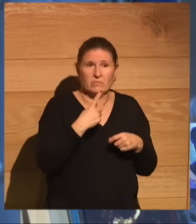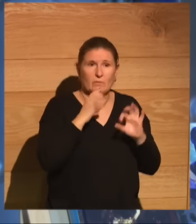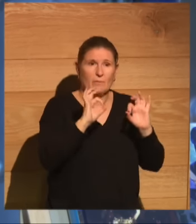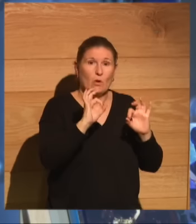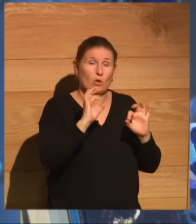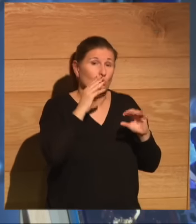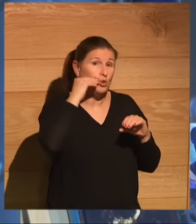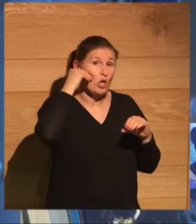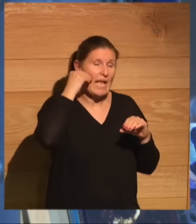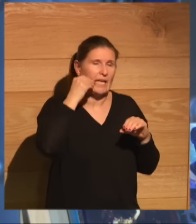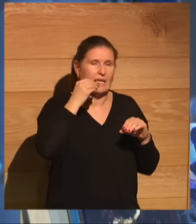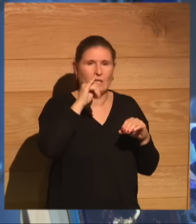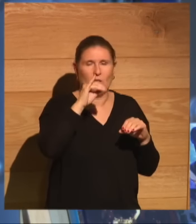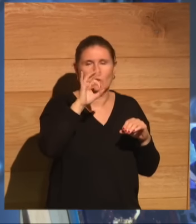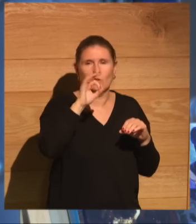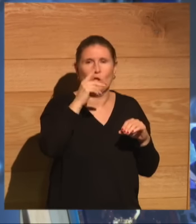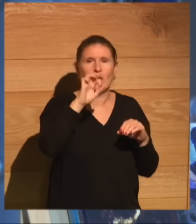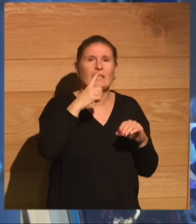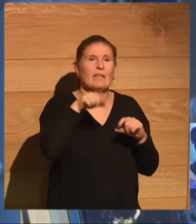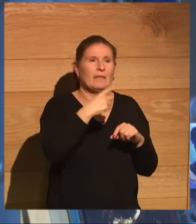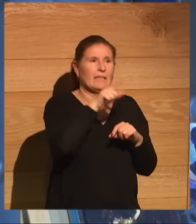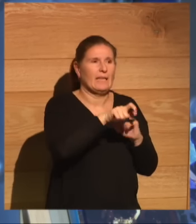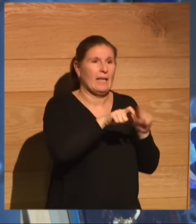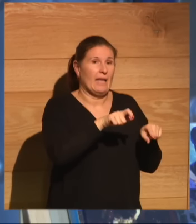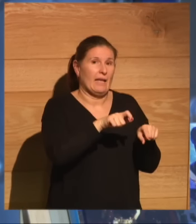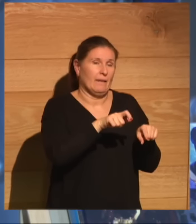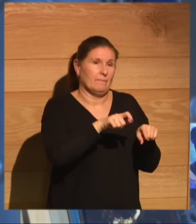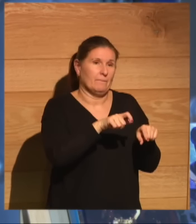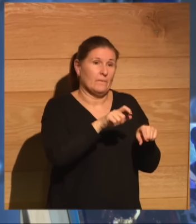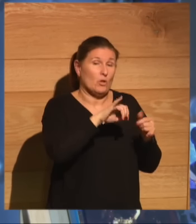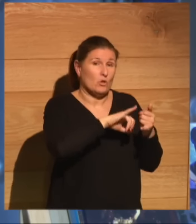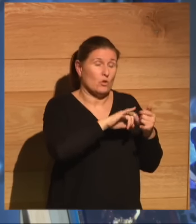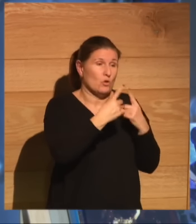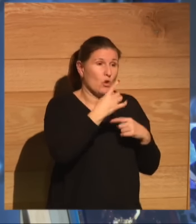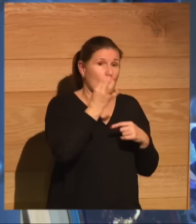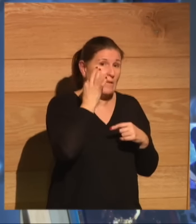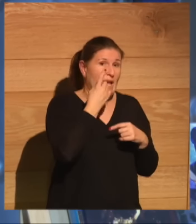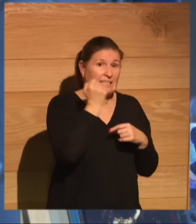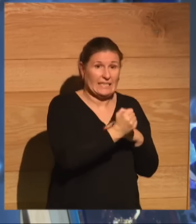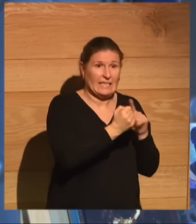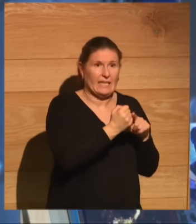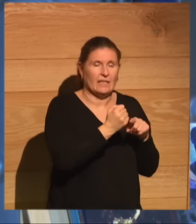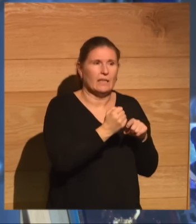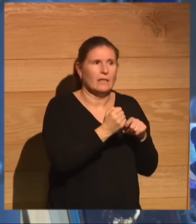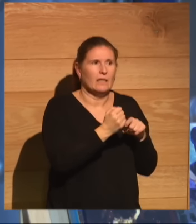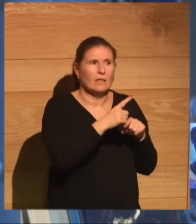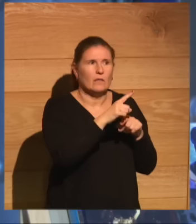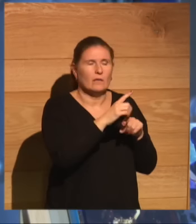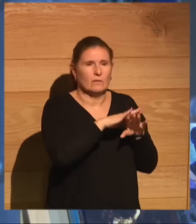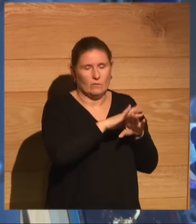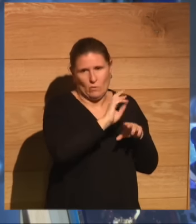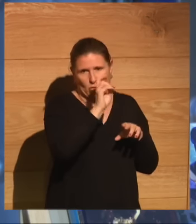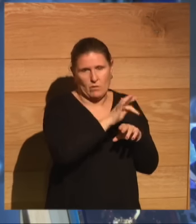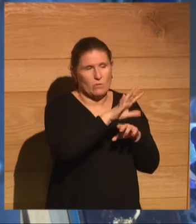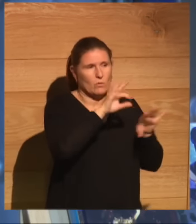Joker, y de La broma asesina toma a dos psicópatas enfrentados, por decirlo así,